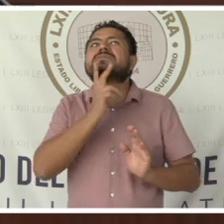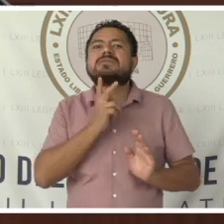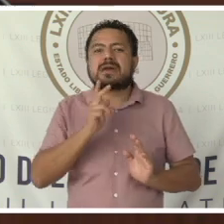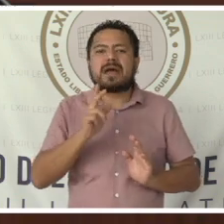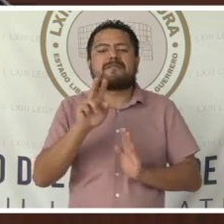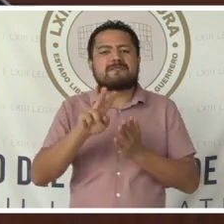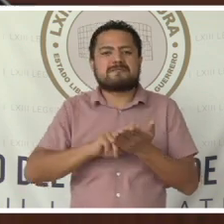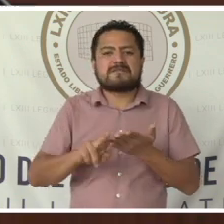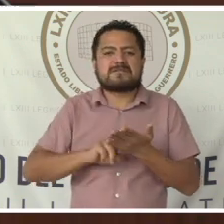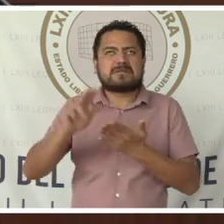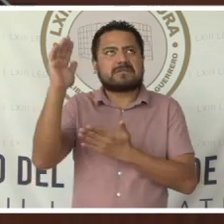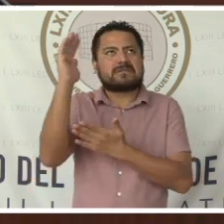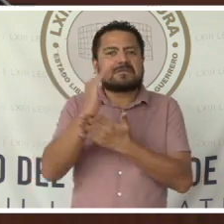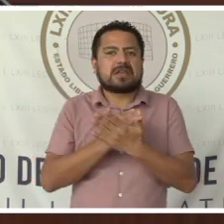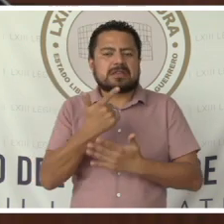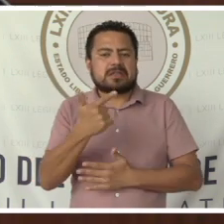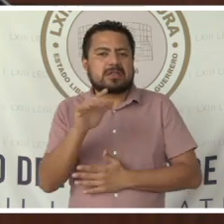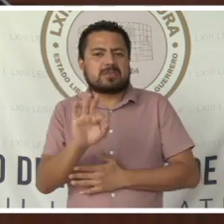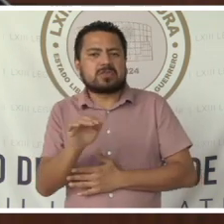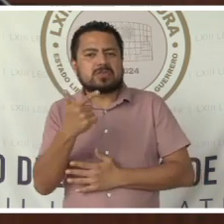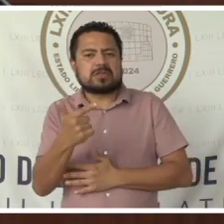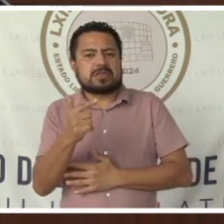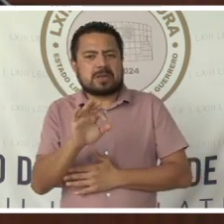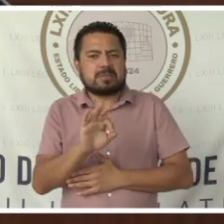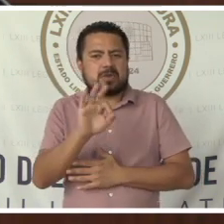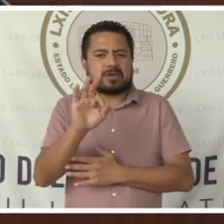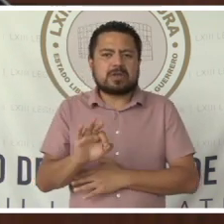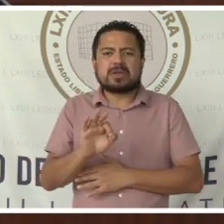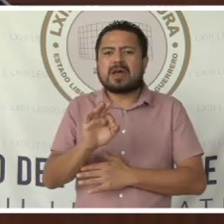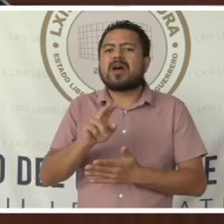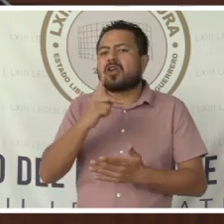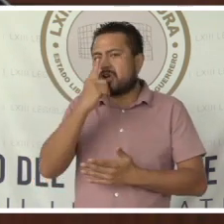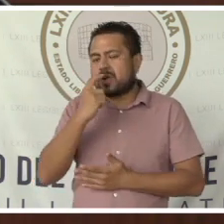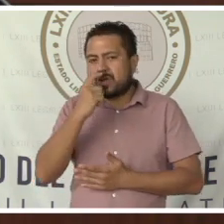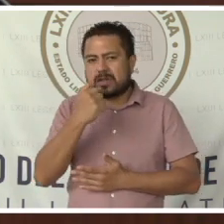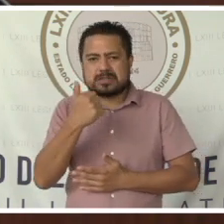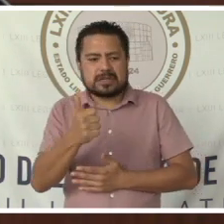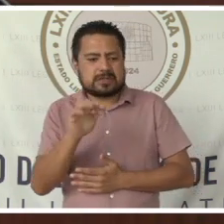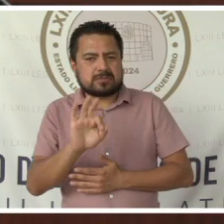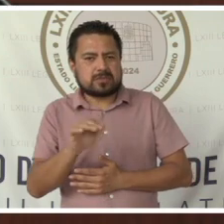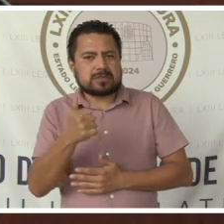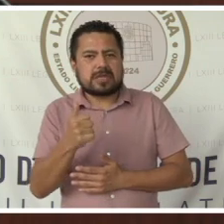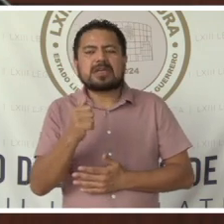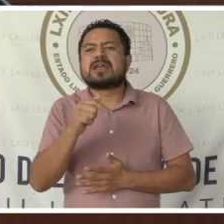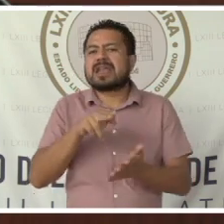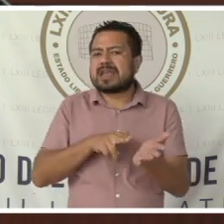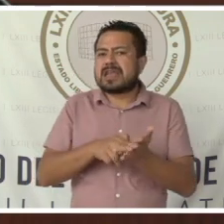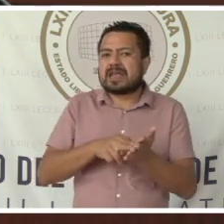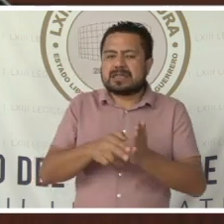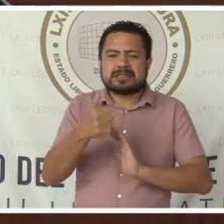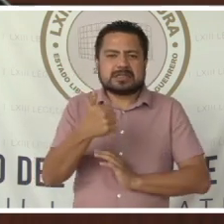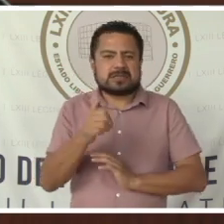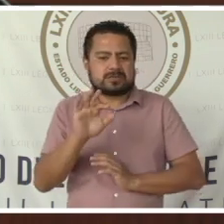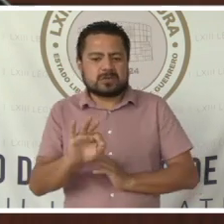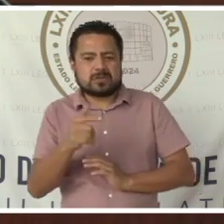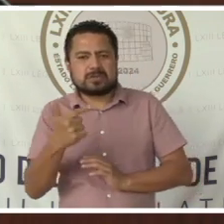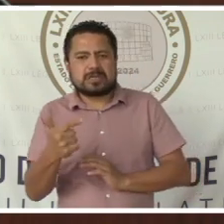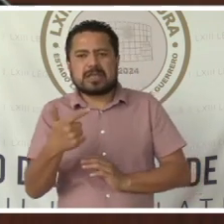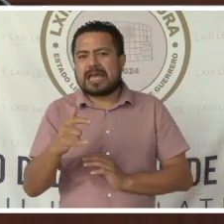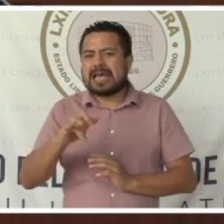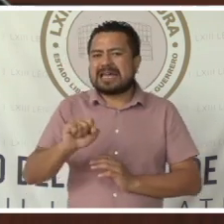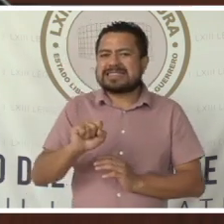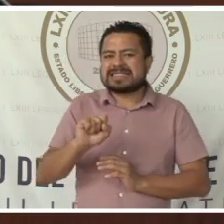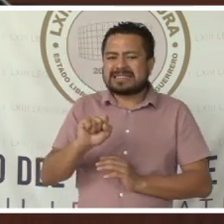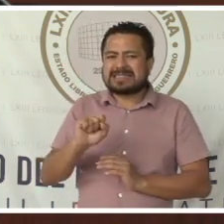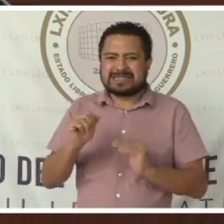Magna ha disminuido en un 7.7 la Premium un 5.6 y el diesel un 5.7 y el gas